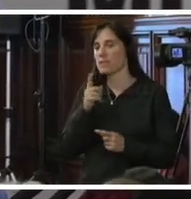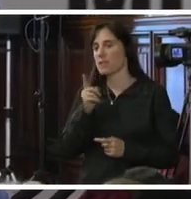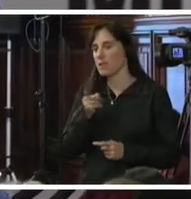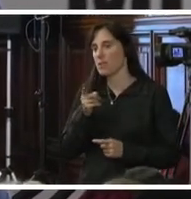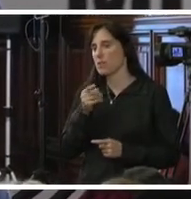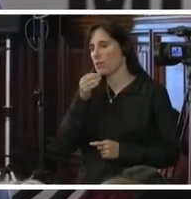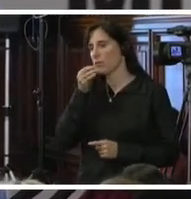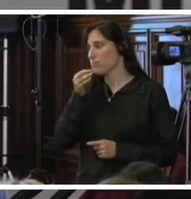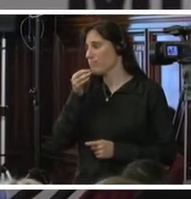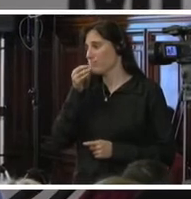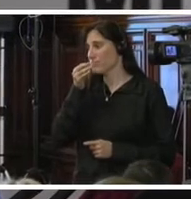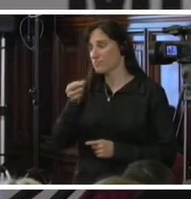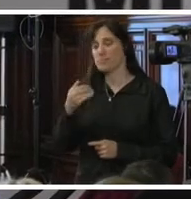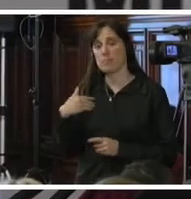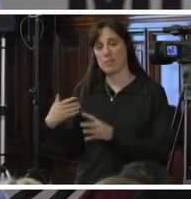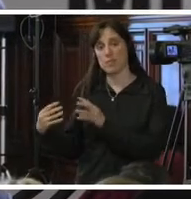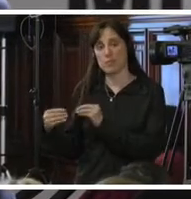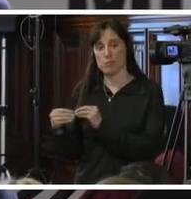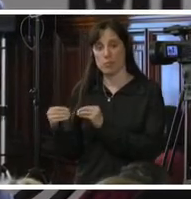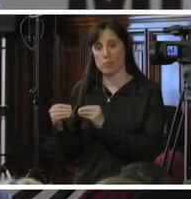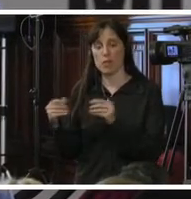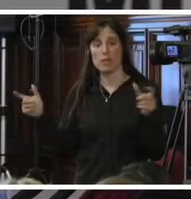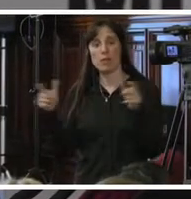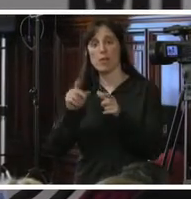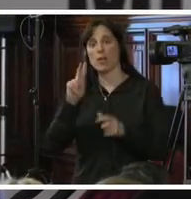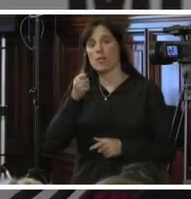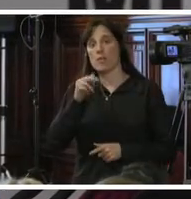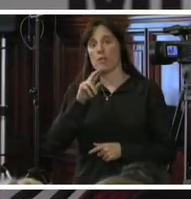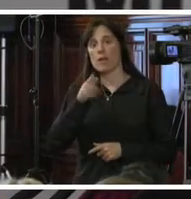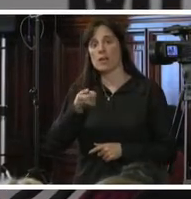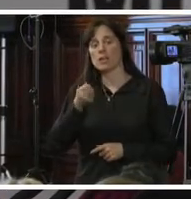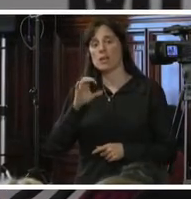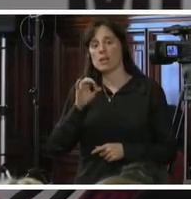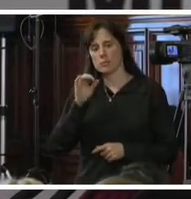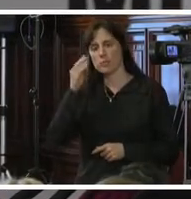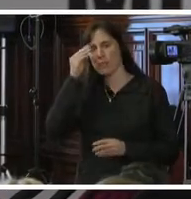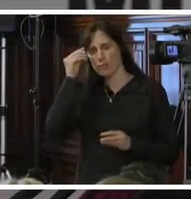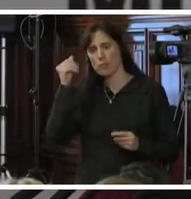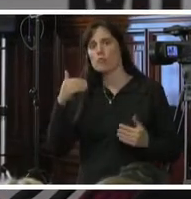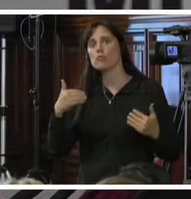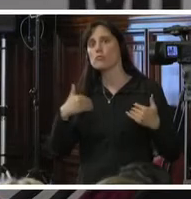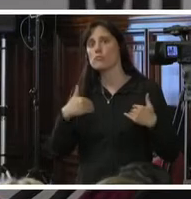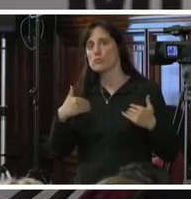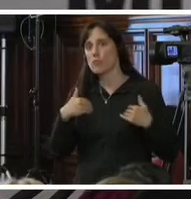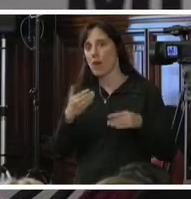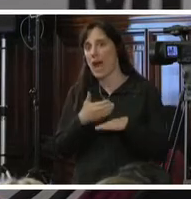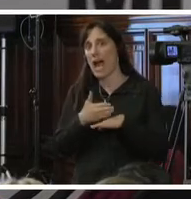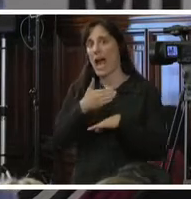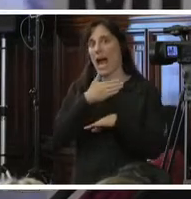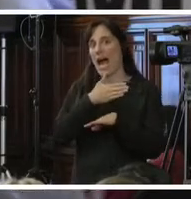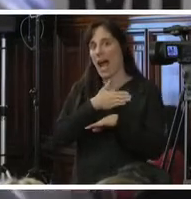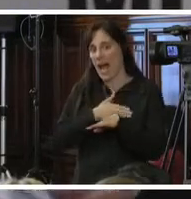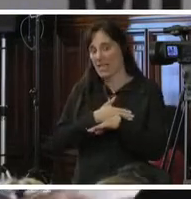colleague, Commissioner Vargas, has forgotten that I was his immediate predecessor for the rapporteurship